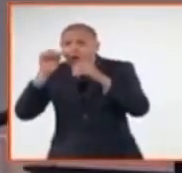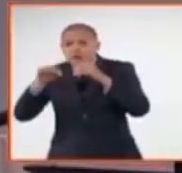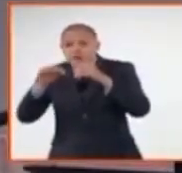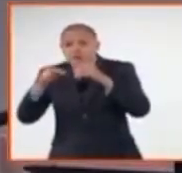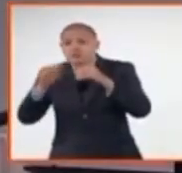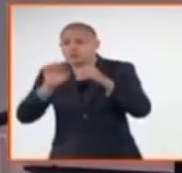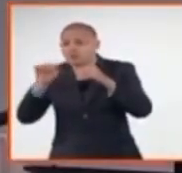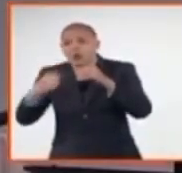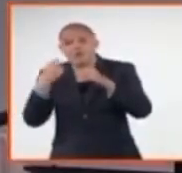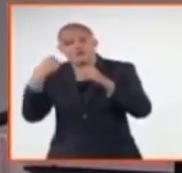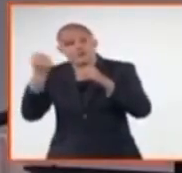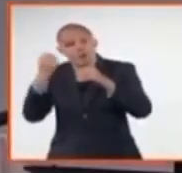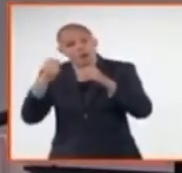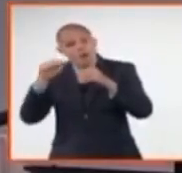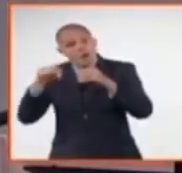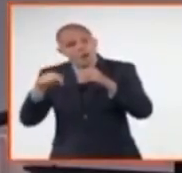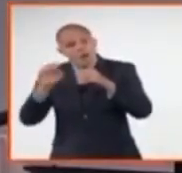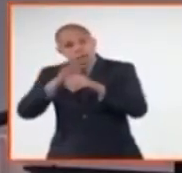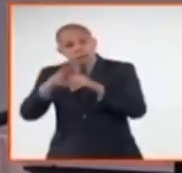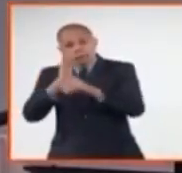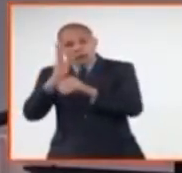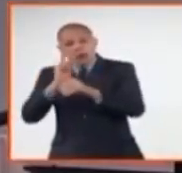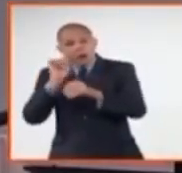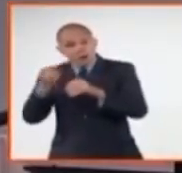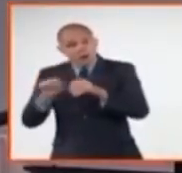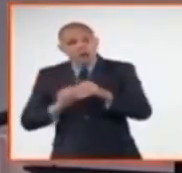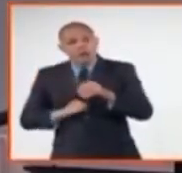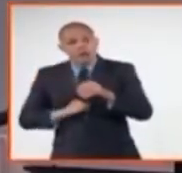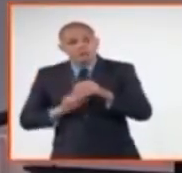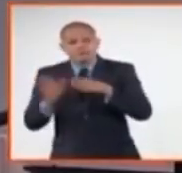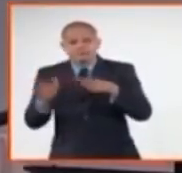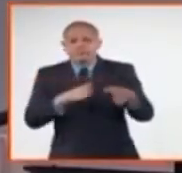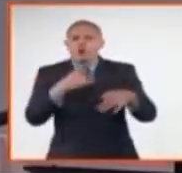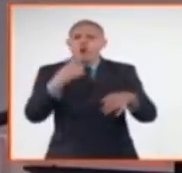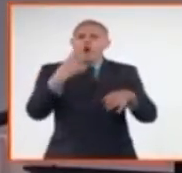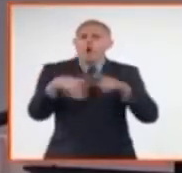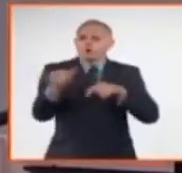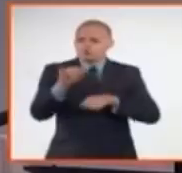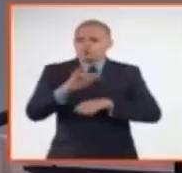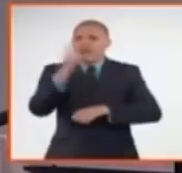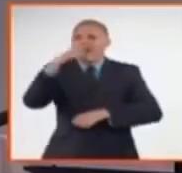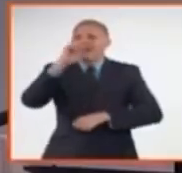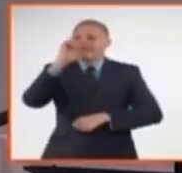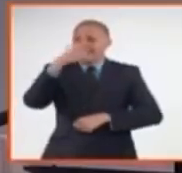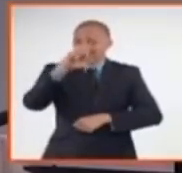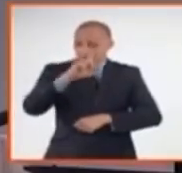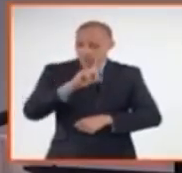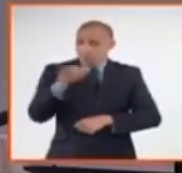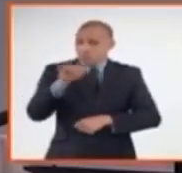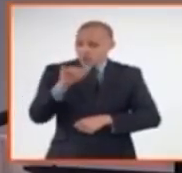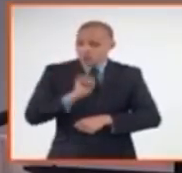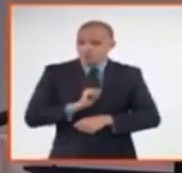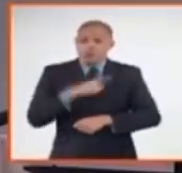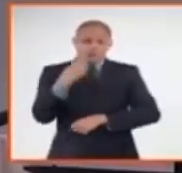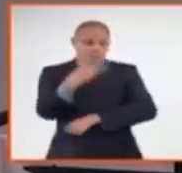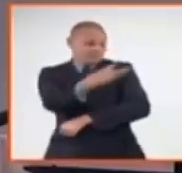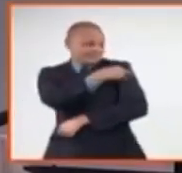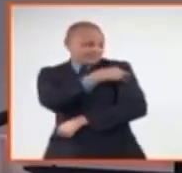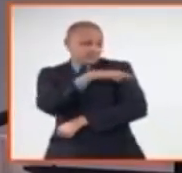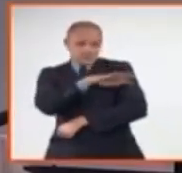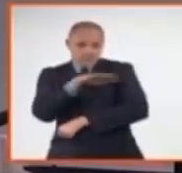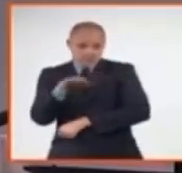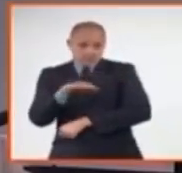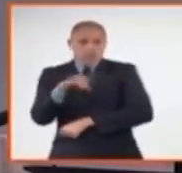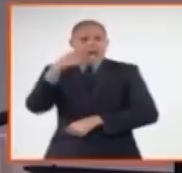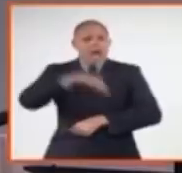refuerzo no combate siguiente tenemos un resultado muy interesante que también estimula la producción de gea en las mucosas entonces es grande